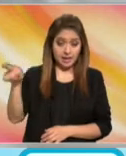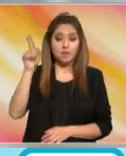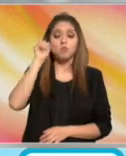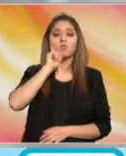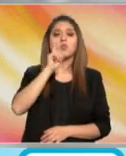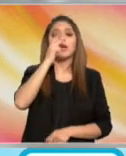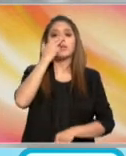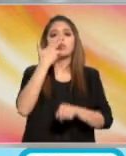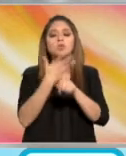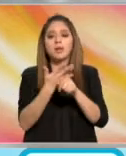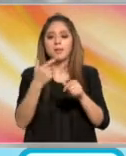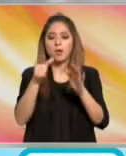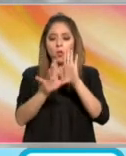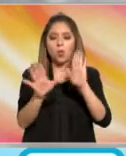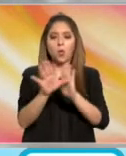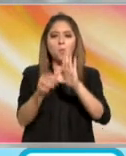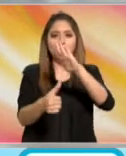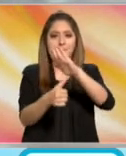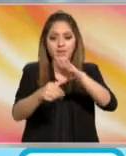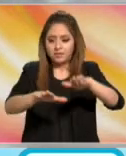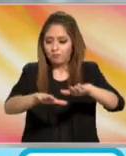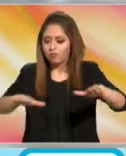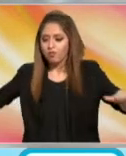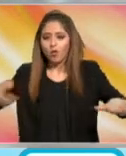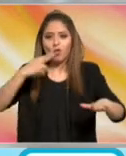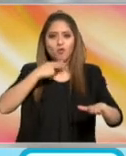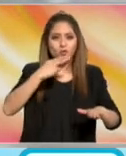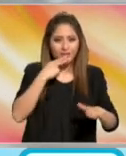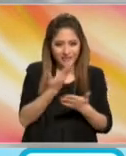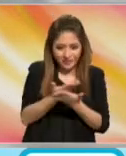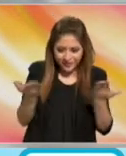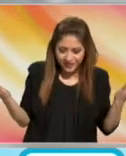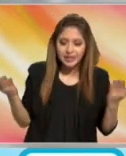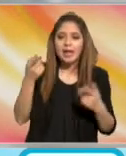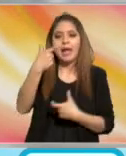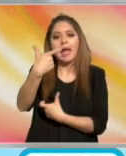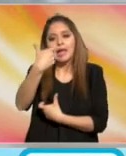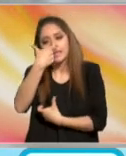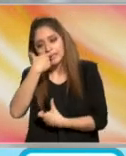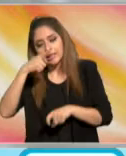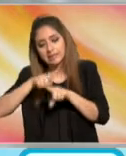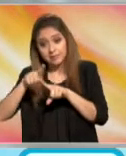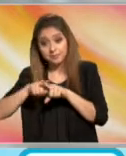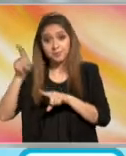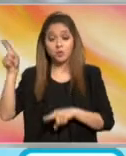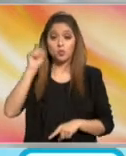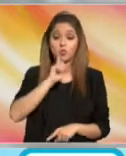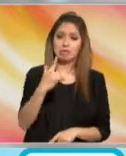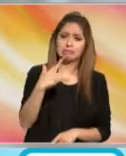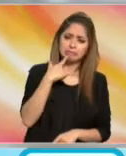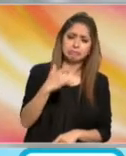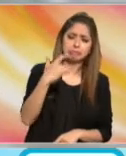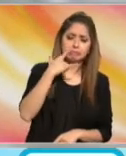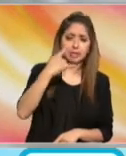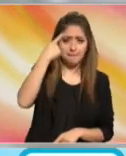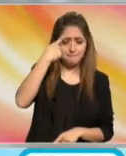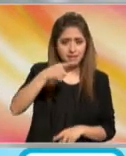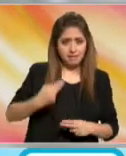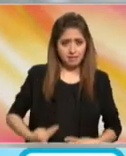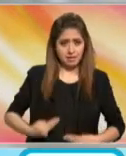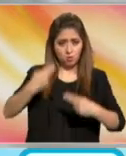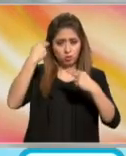hace galletas y que ha crecido porque la verdad le ha puesto mucho empeño a este negocio, ha